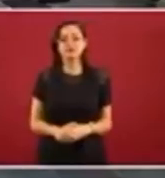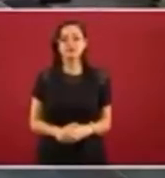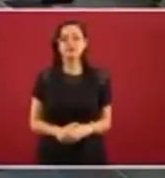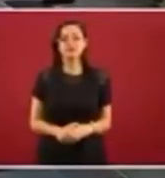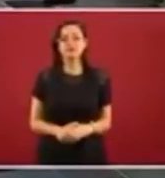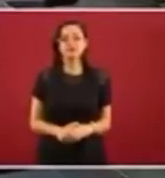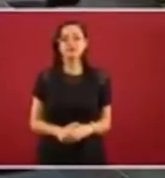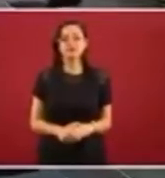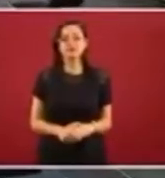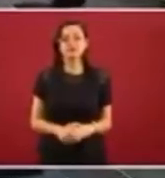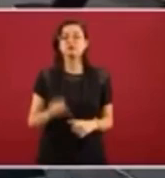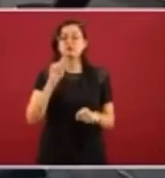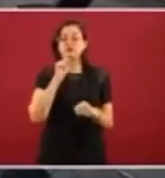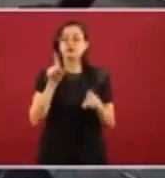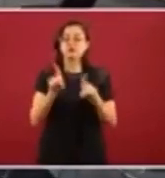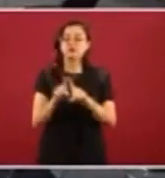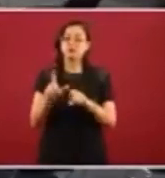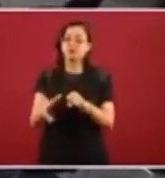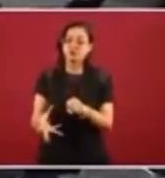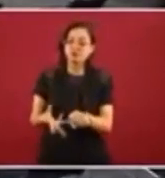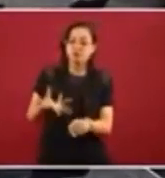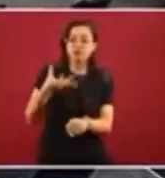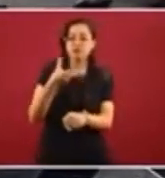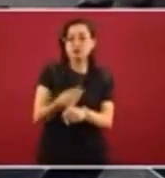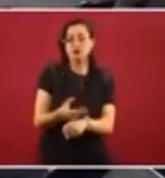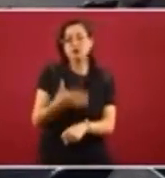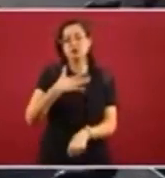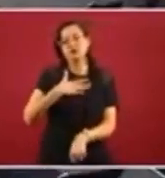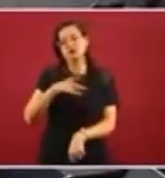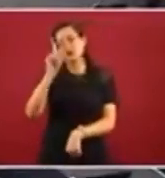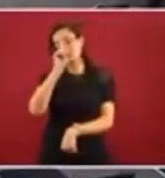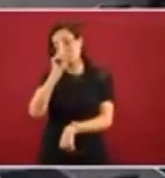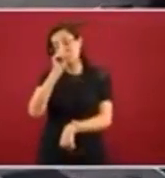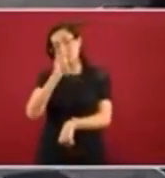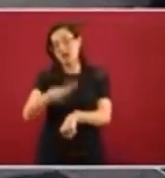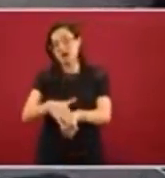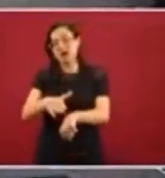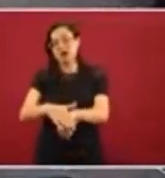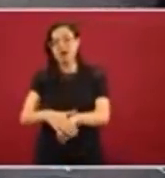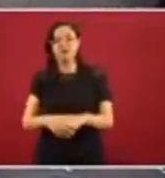Aprovecho también para añadir algo, ¿no? Una recomendación.